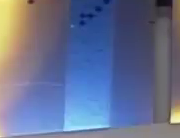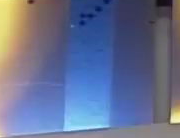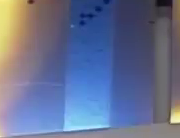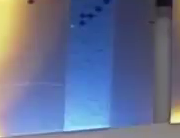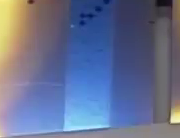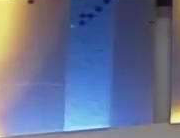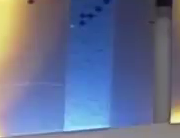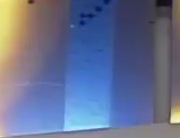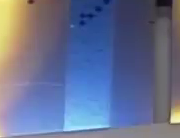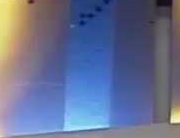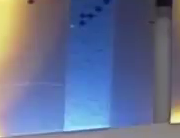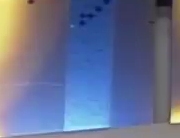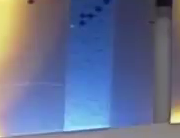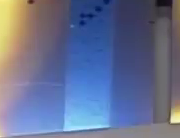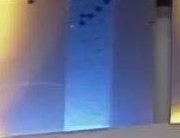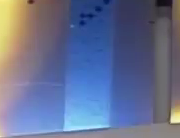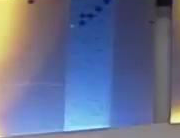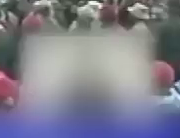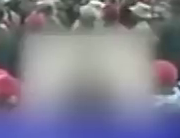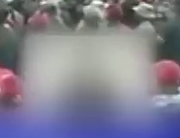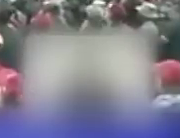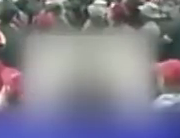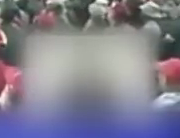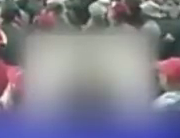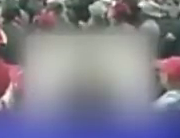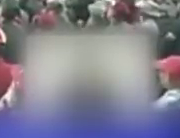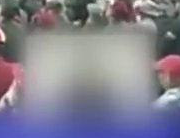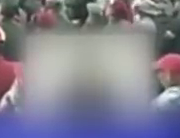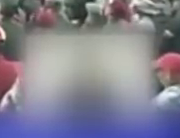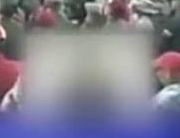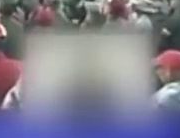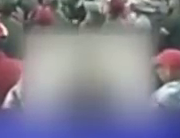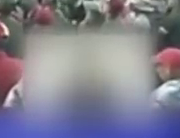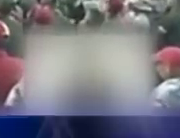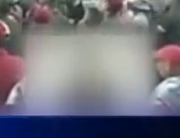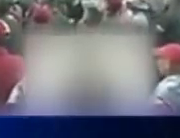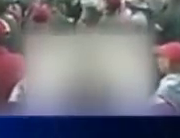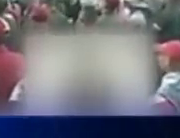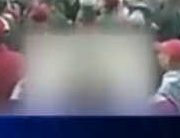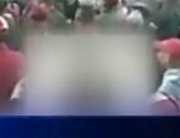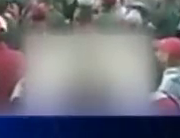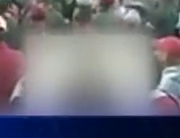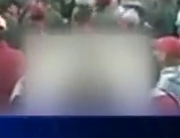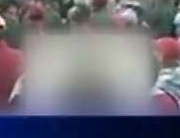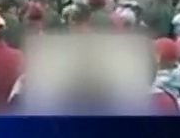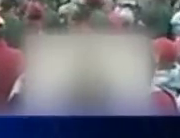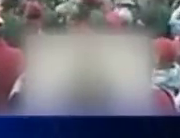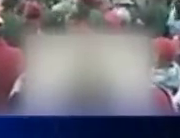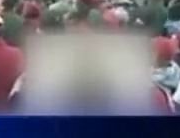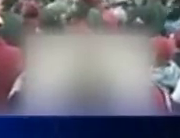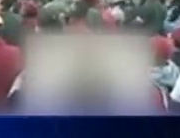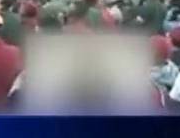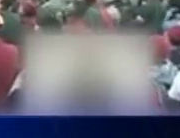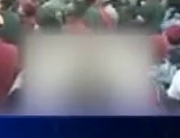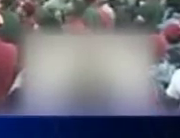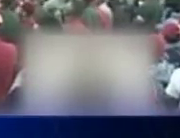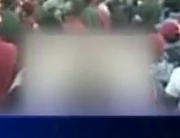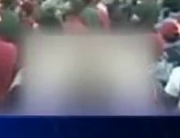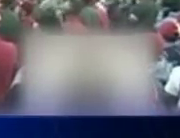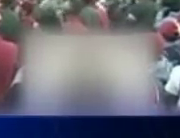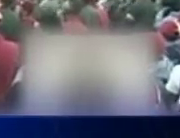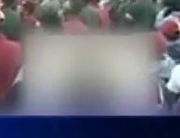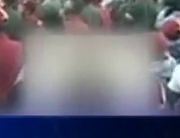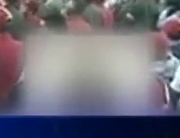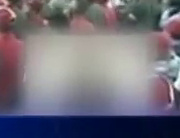se reforzará la protección del país. Con este acto soberano acabamos de derrumbar el